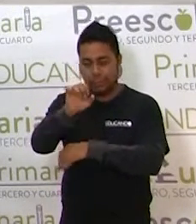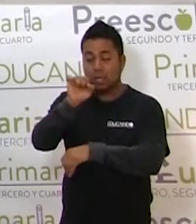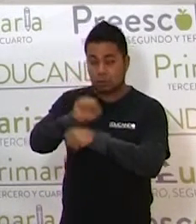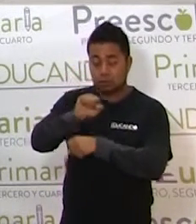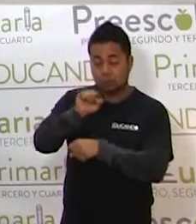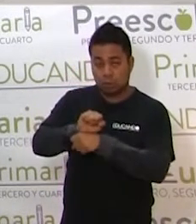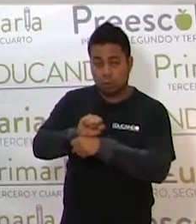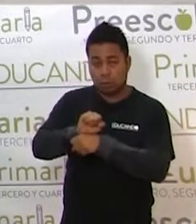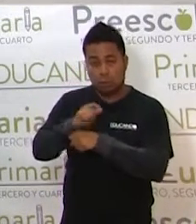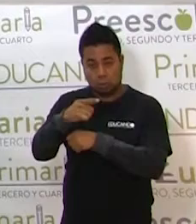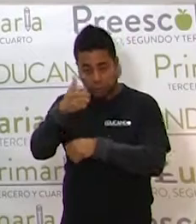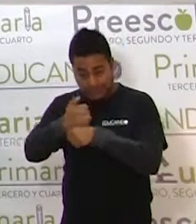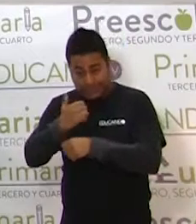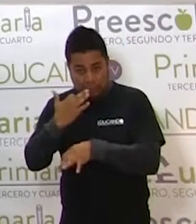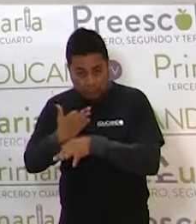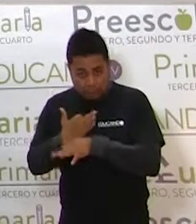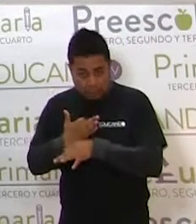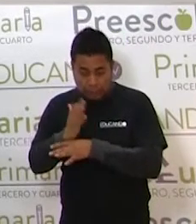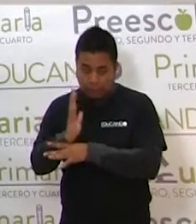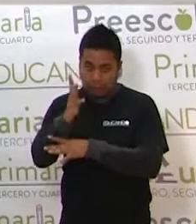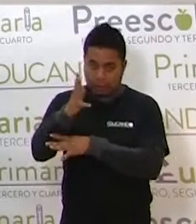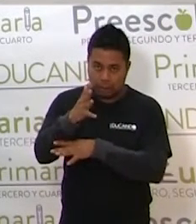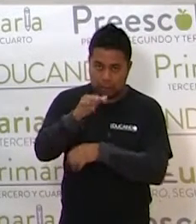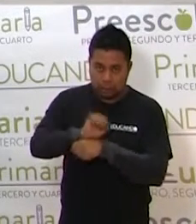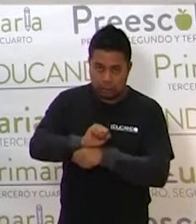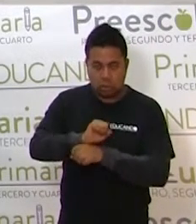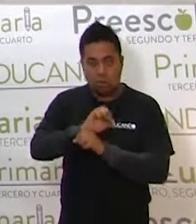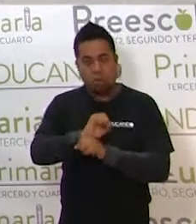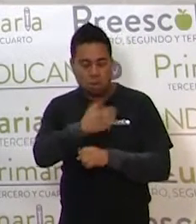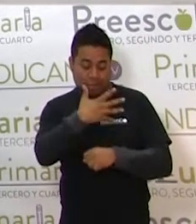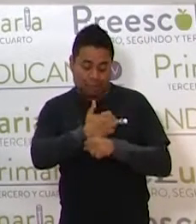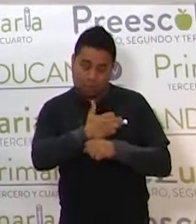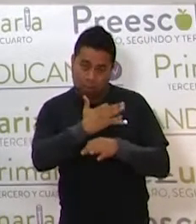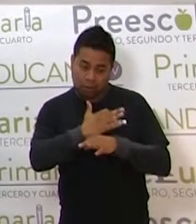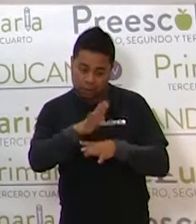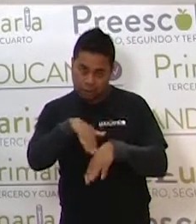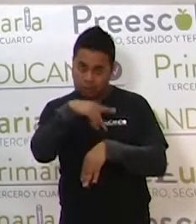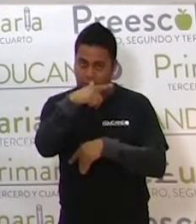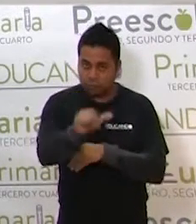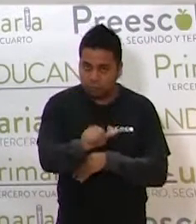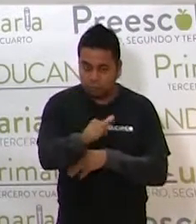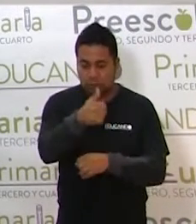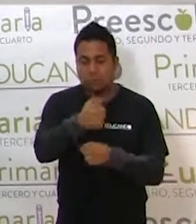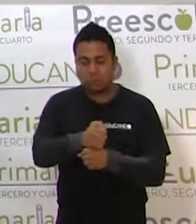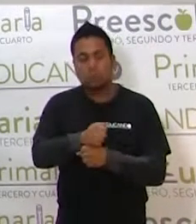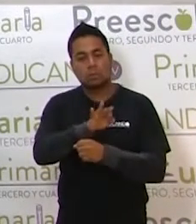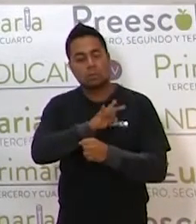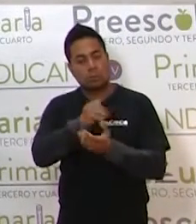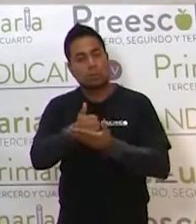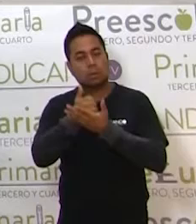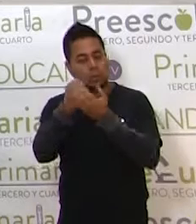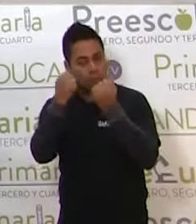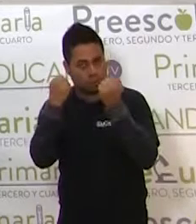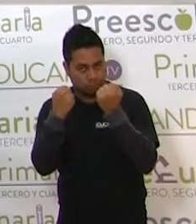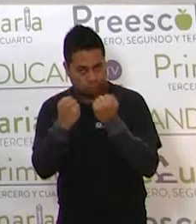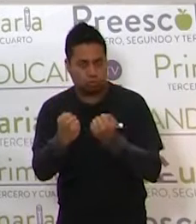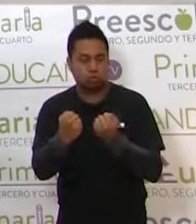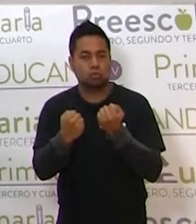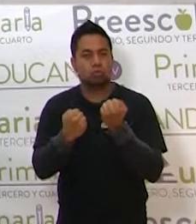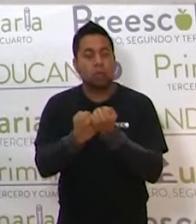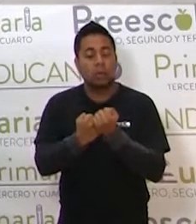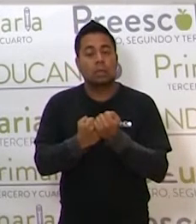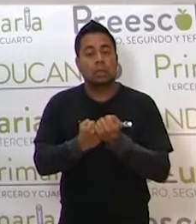si vas a insectos e insectos y va a sentir muy bien niños y niñas te recuerdo tener